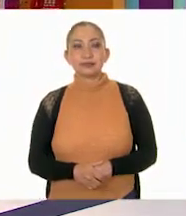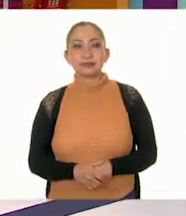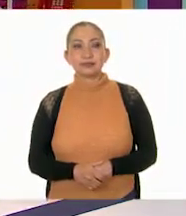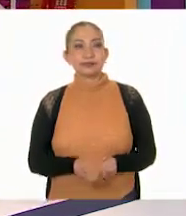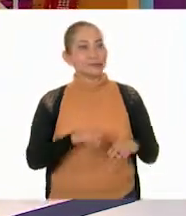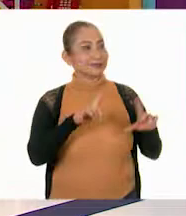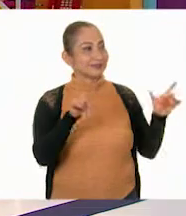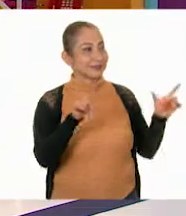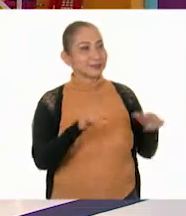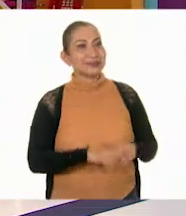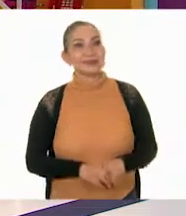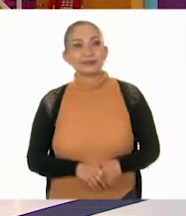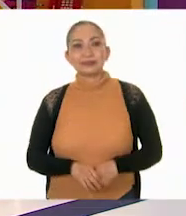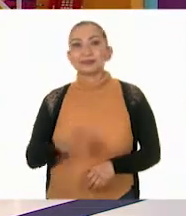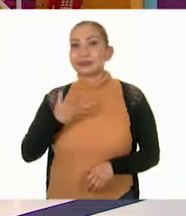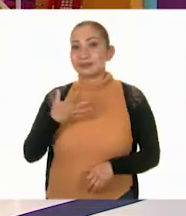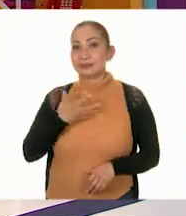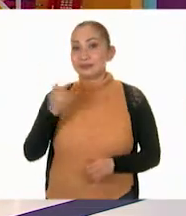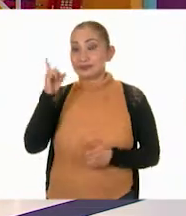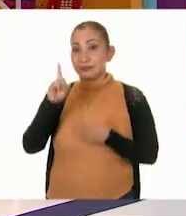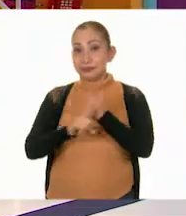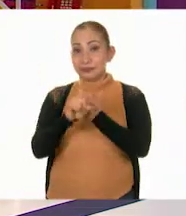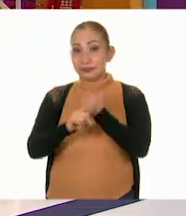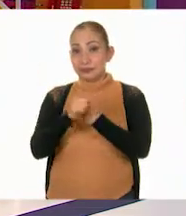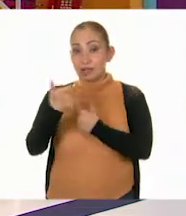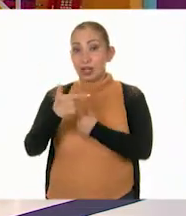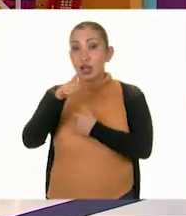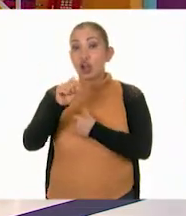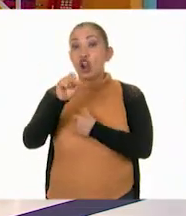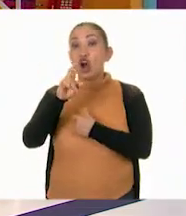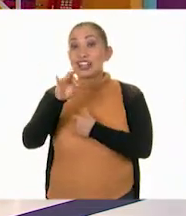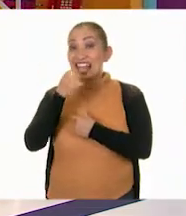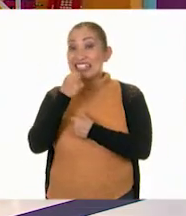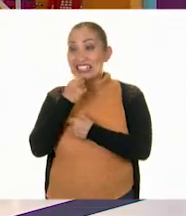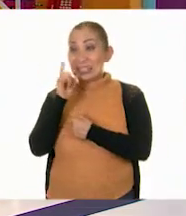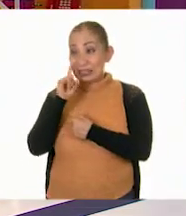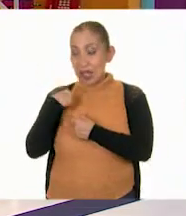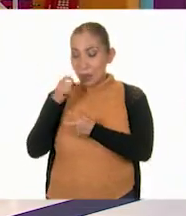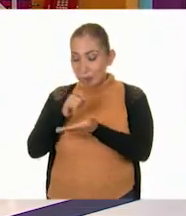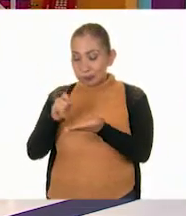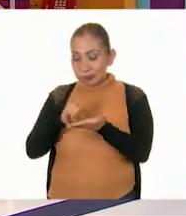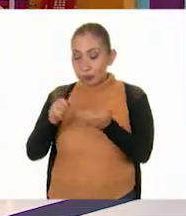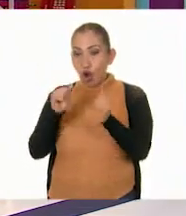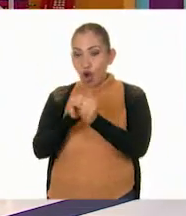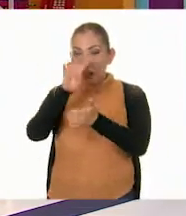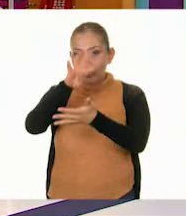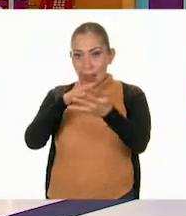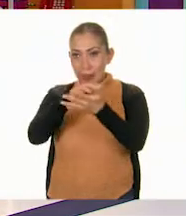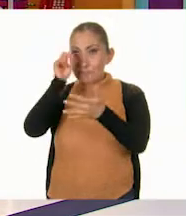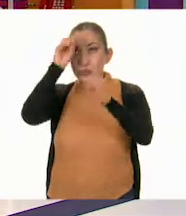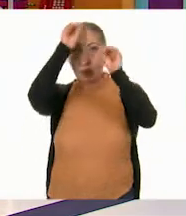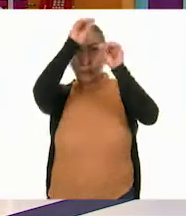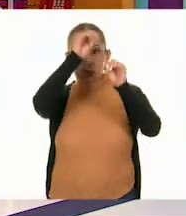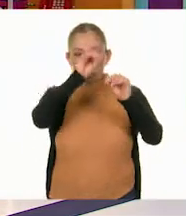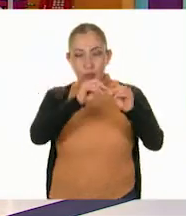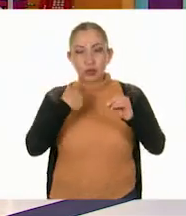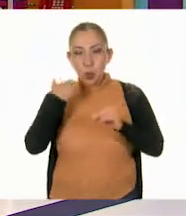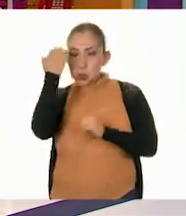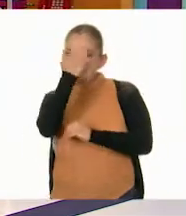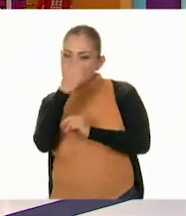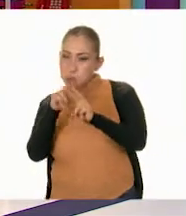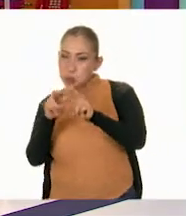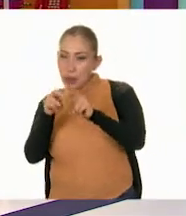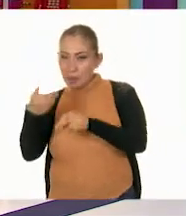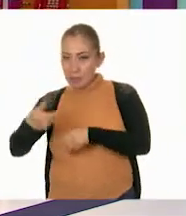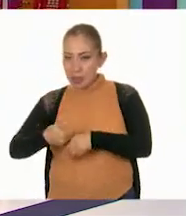¡listo! Muy bien. Tenemos aquí los problemas que Gloria nos hizo favor de anotar junto con la tabla. Y me gustaría empezar analizando un poco lo que nos